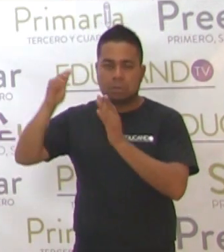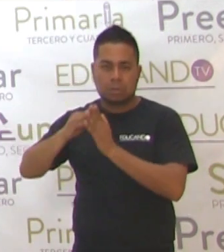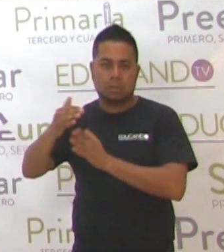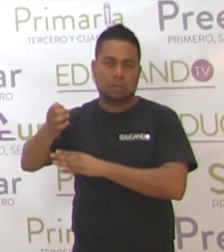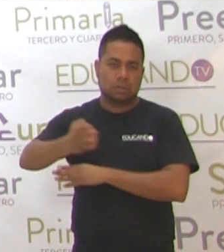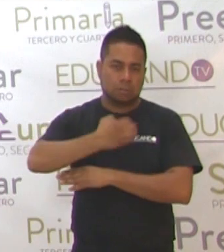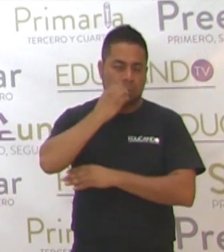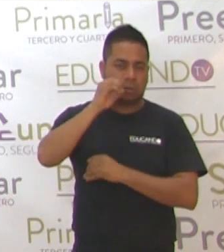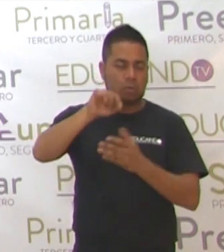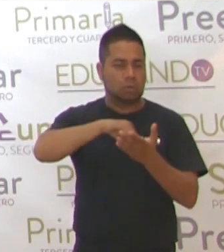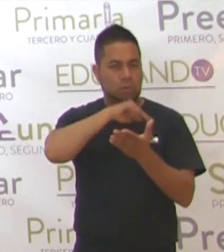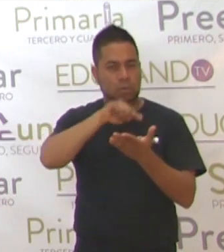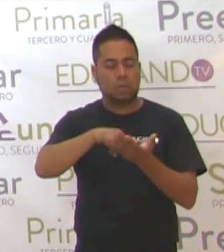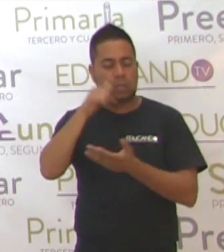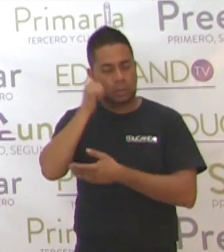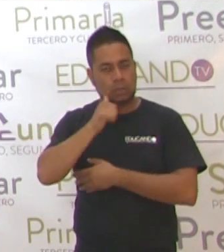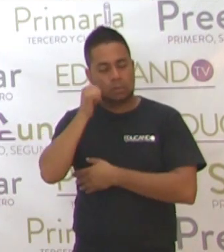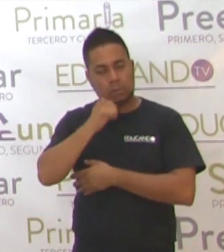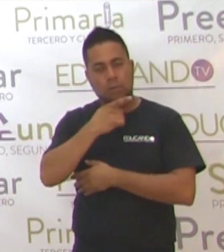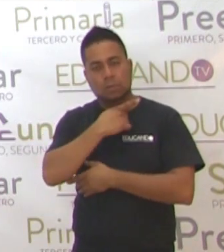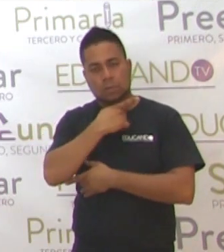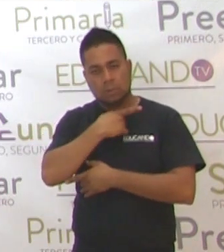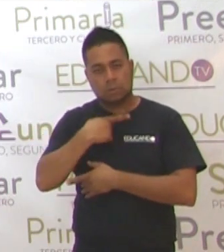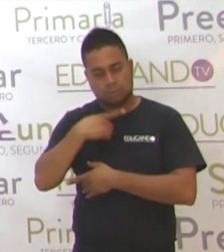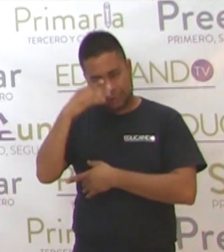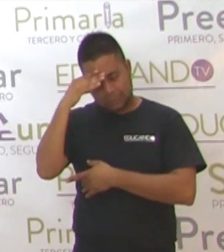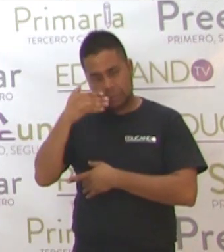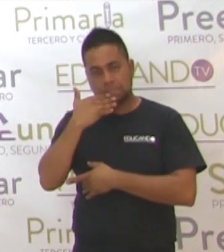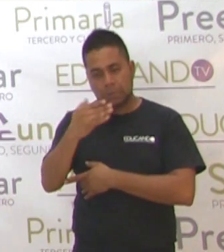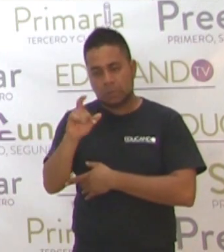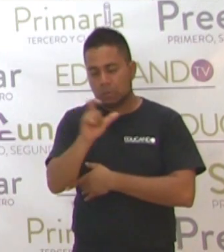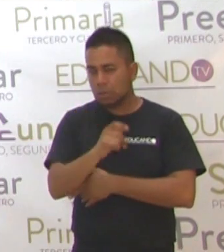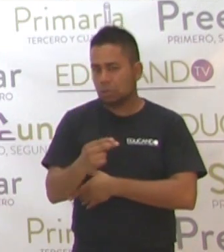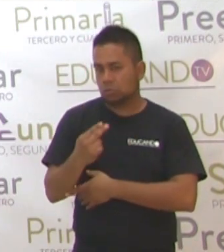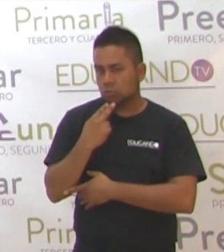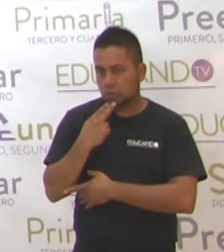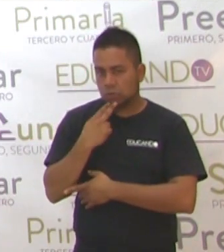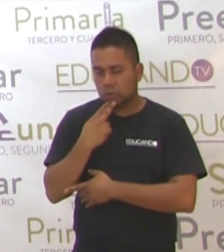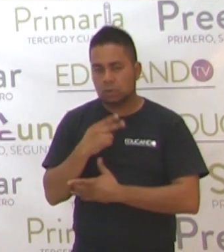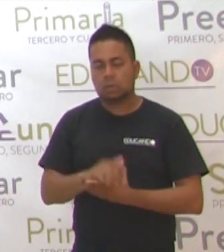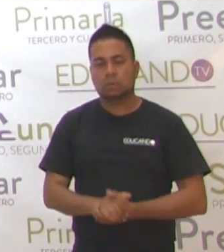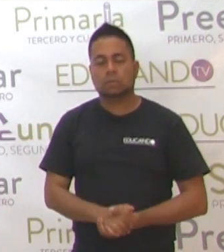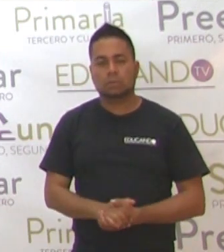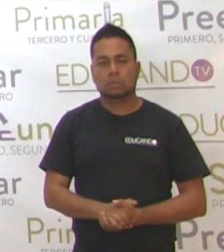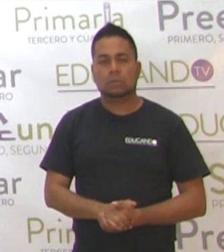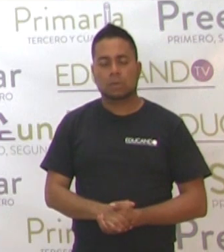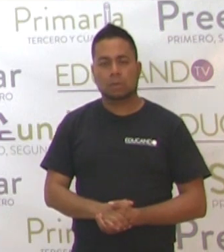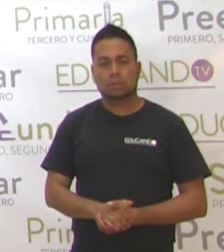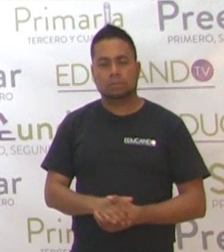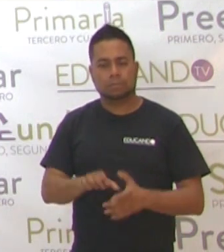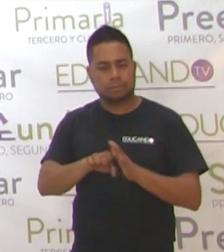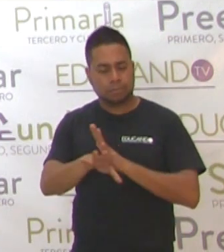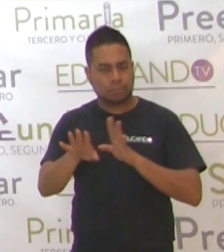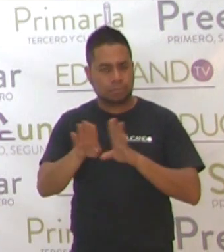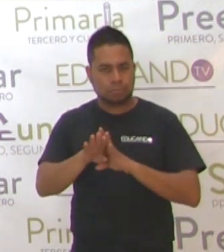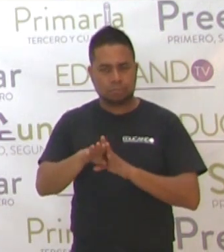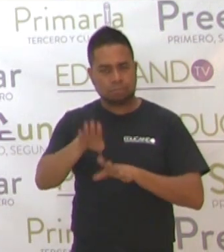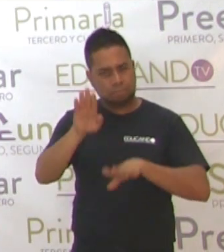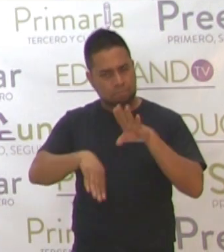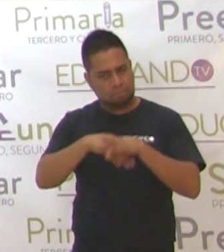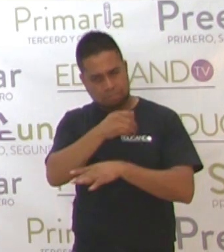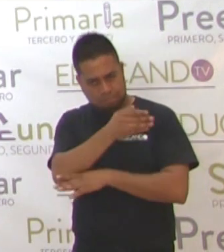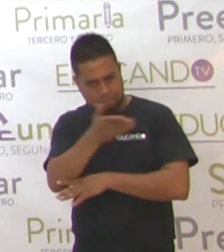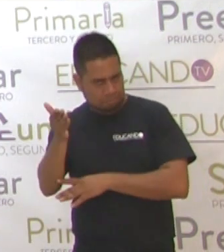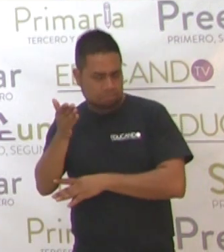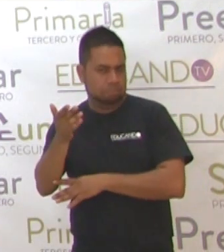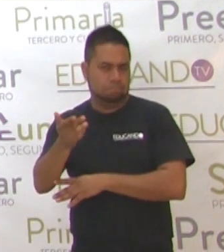tienes que hacer la referencia de cuándo utilizarlo muchas veces niños y niñas nosotros de manera muy convencional o de